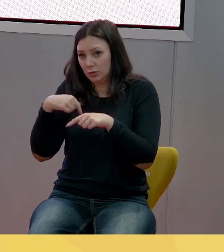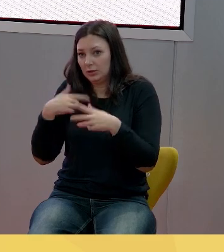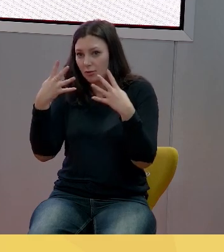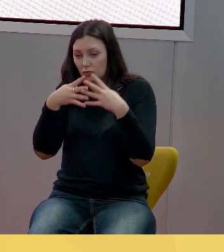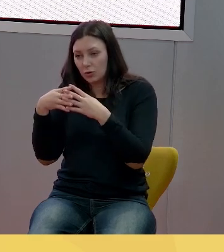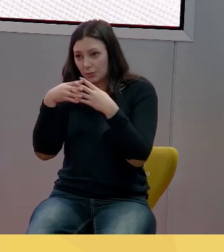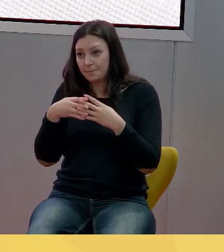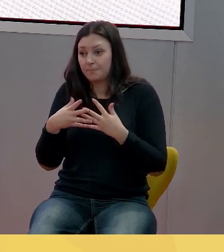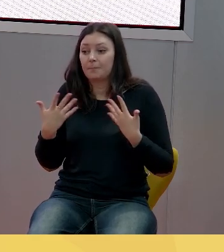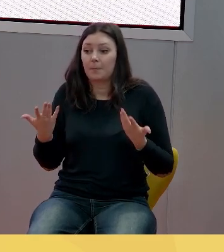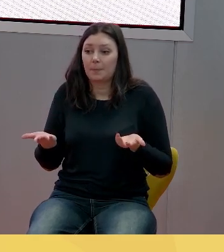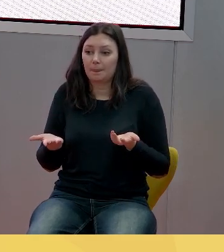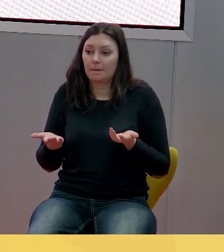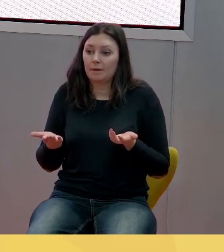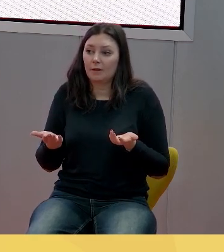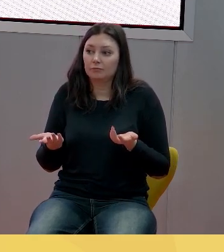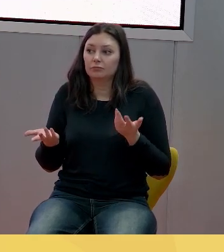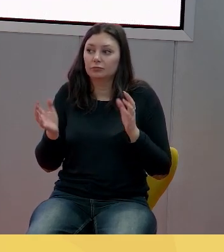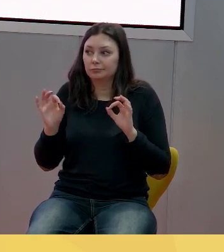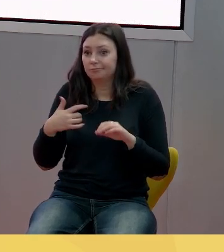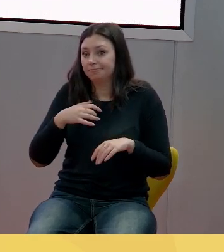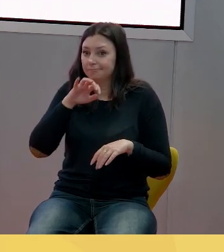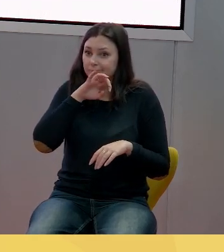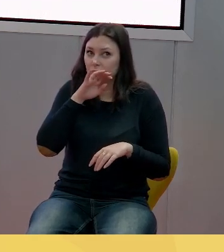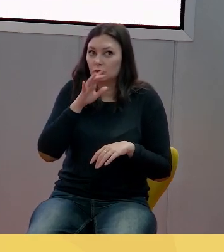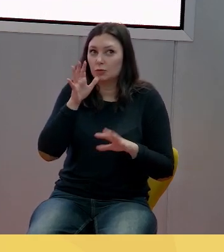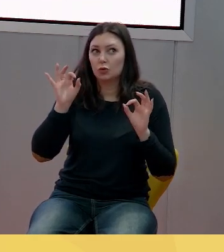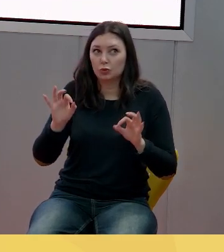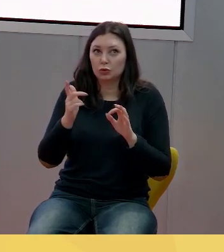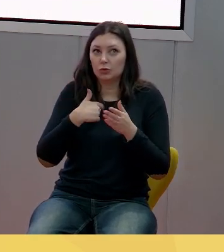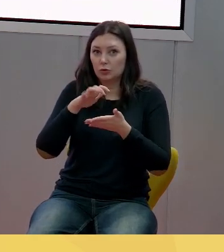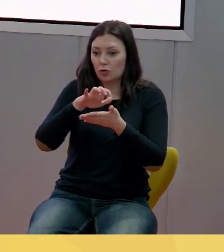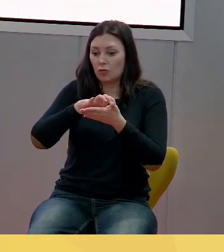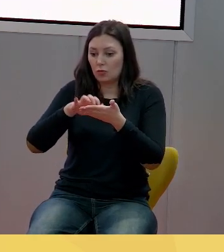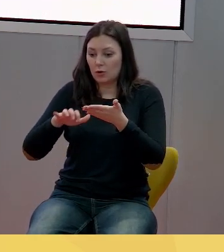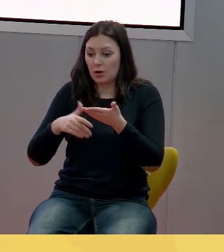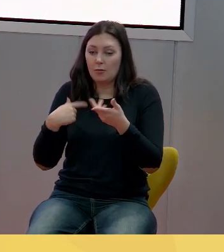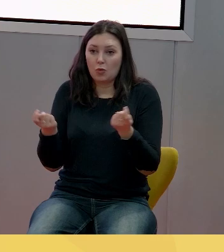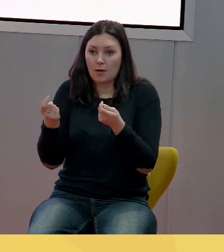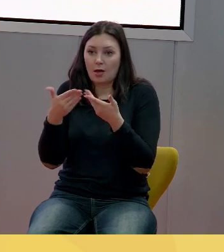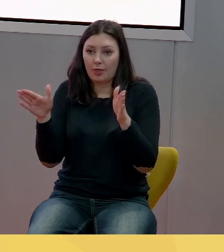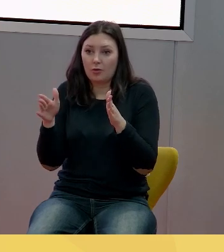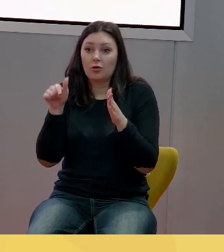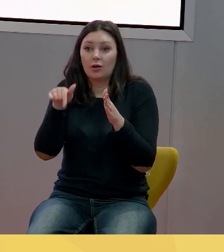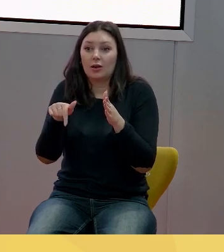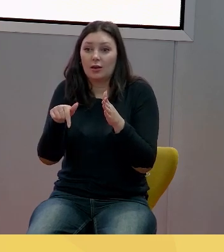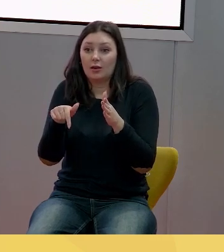Unidos. Y es curioso que después de que se publica una revisión cuestionándolo todo, no tengan nada que decir.